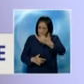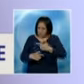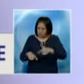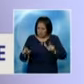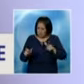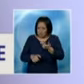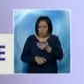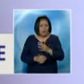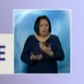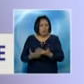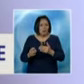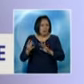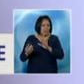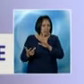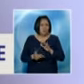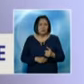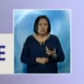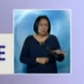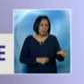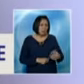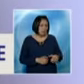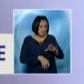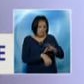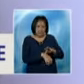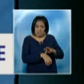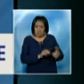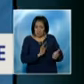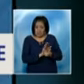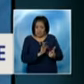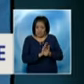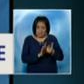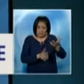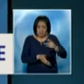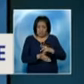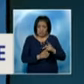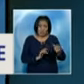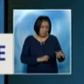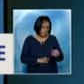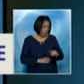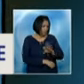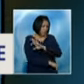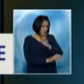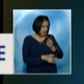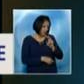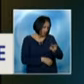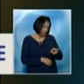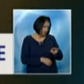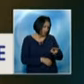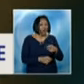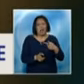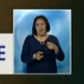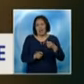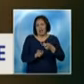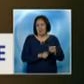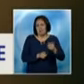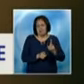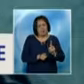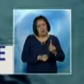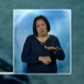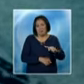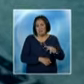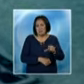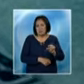48 horas, pues un médico legista y un fiscal consideraron las lesiones de la modelo como lesiones